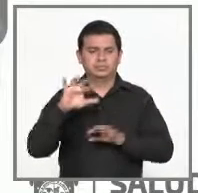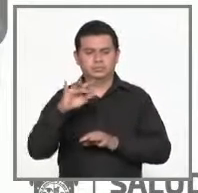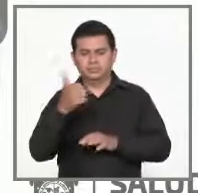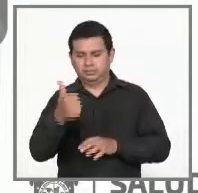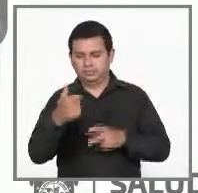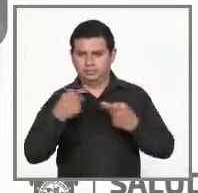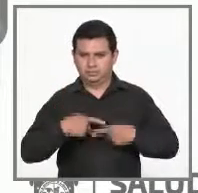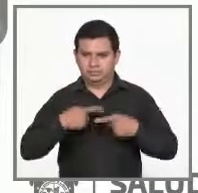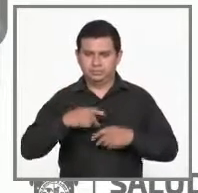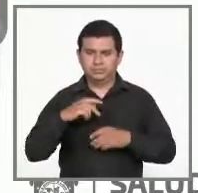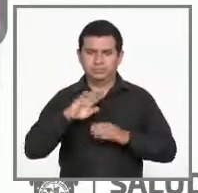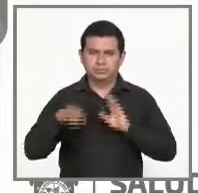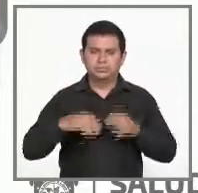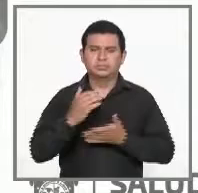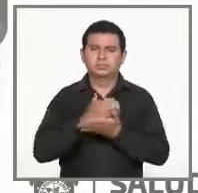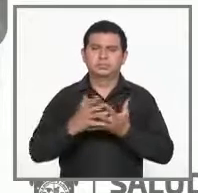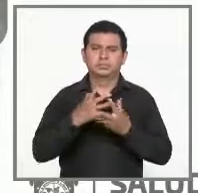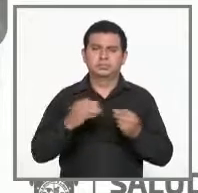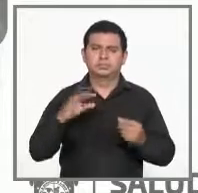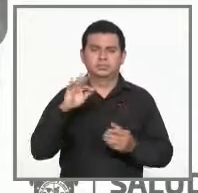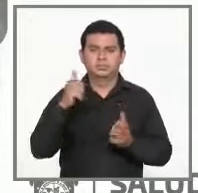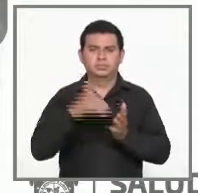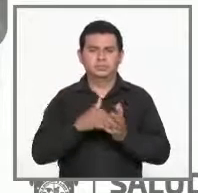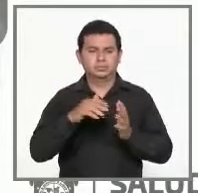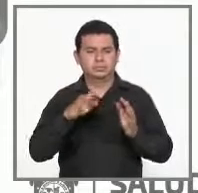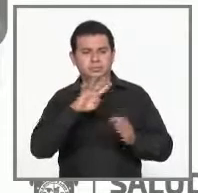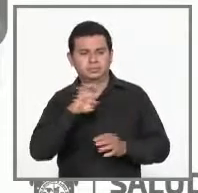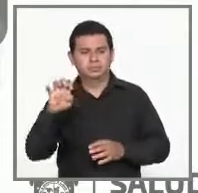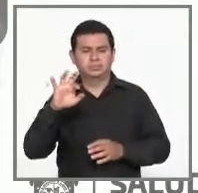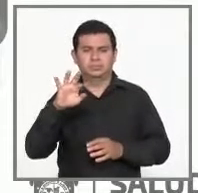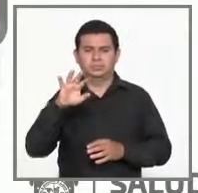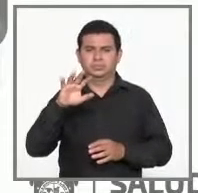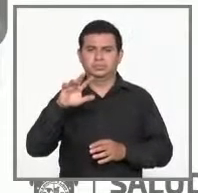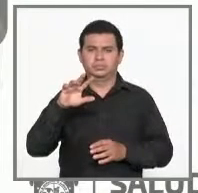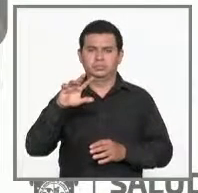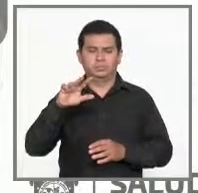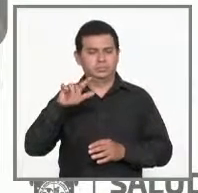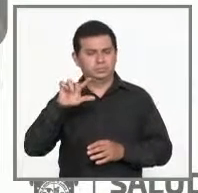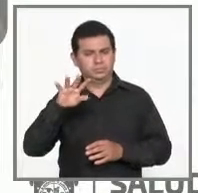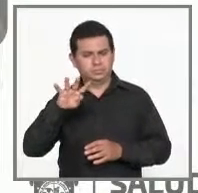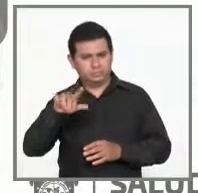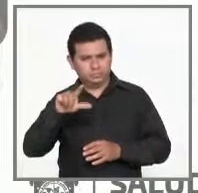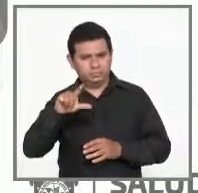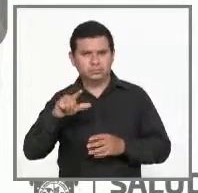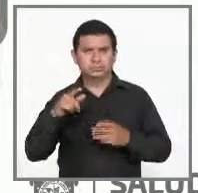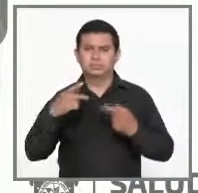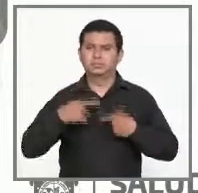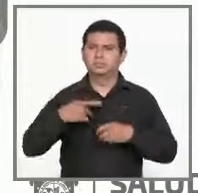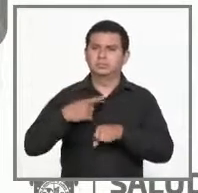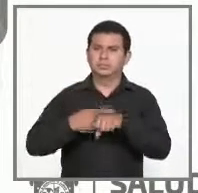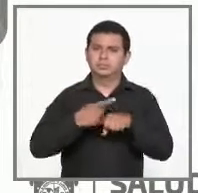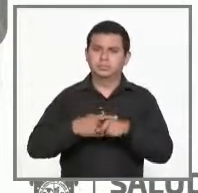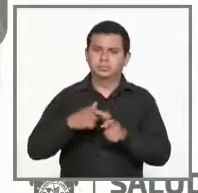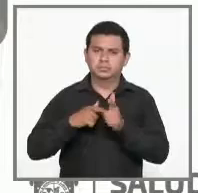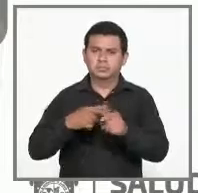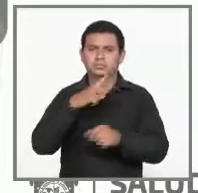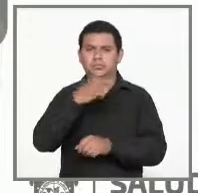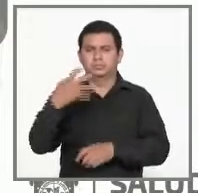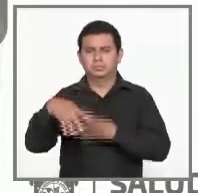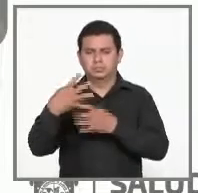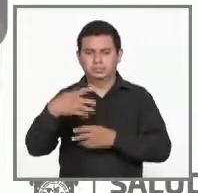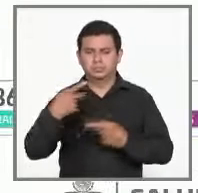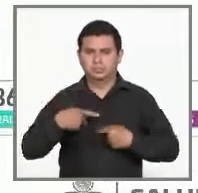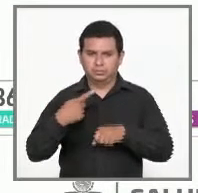756 recuperados 43 mil 417 y actualmente en fase activa 214